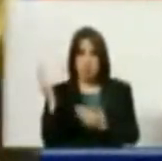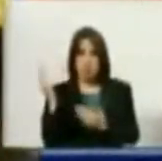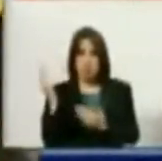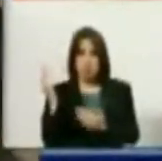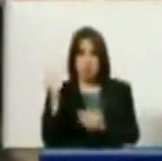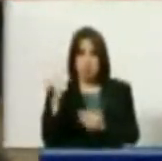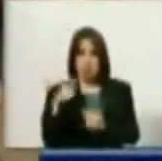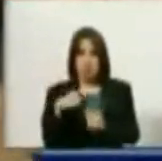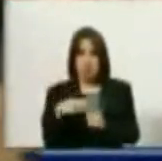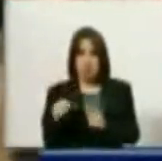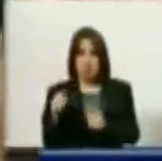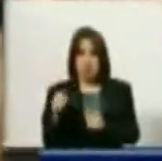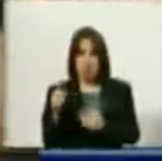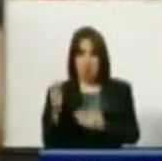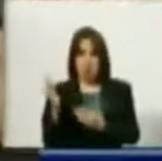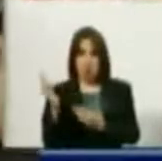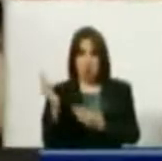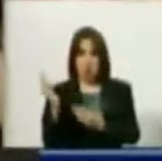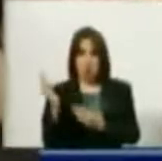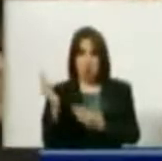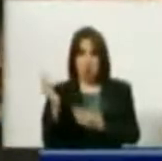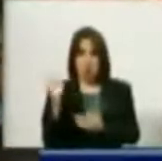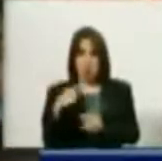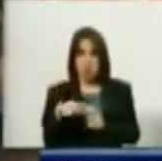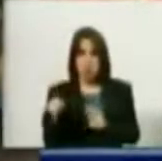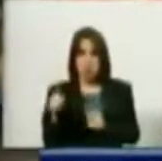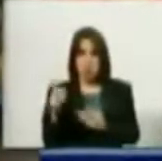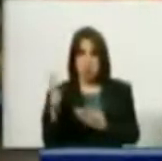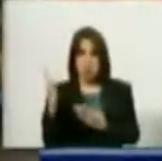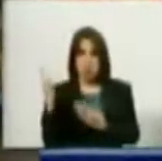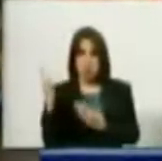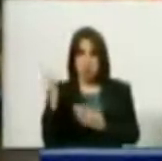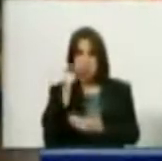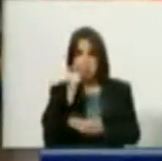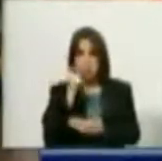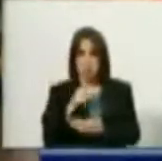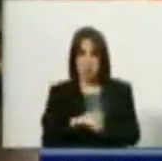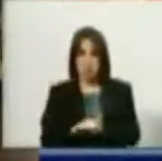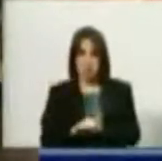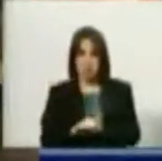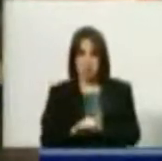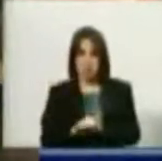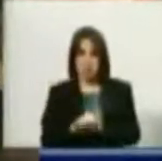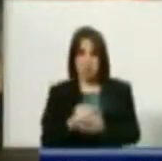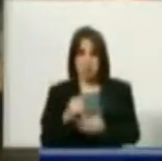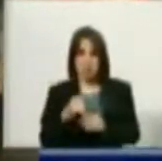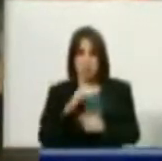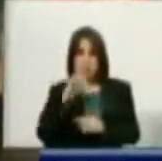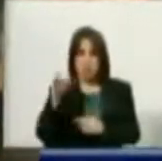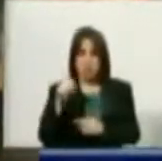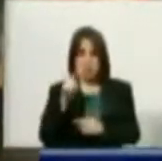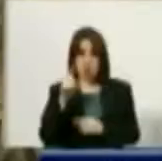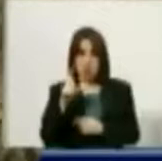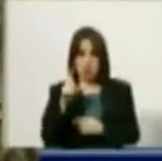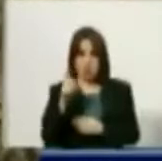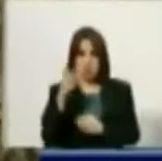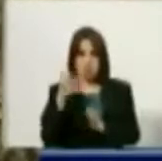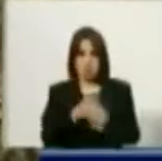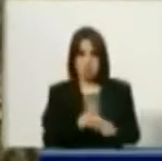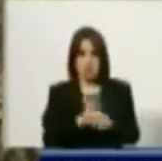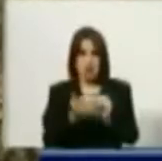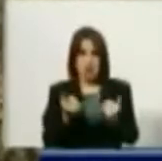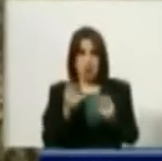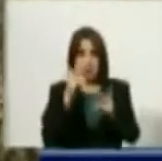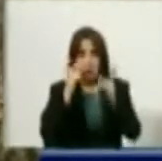regalado Douglas Ruiz José Luis Méndez y vamos a escuchar al comandante